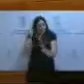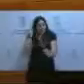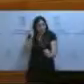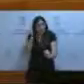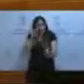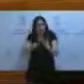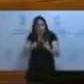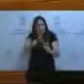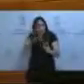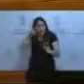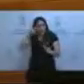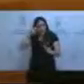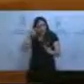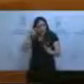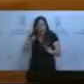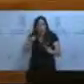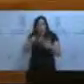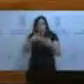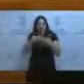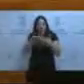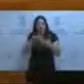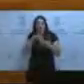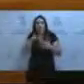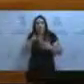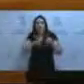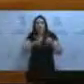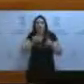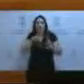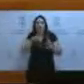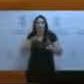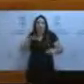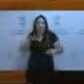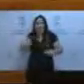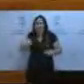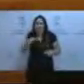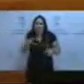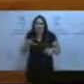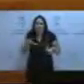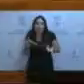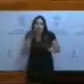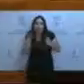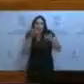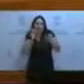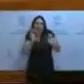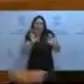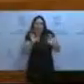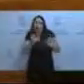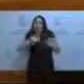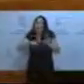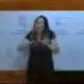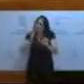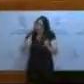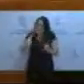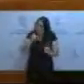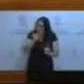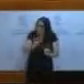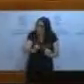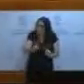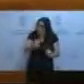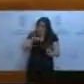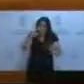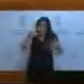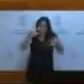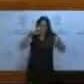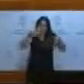comportamiento animal que ahora ha dado ningún problema porque se respetó. El ataque surge porque los animales son salvajes. Nosotros tenemos ese protocolo. Usted está en condiciones de asegurarme